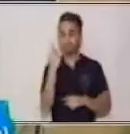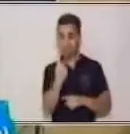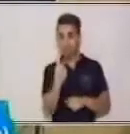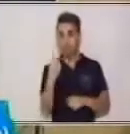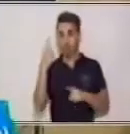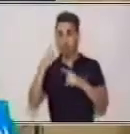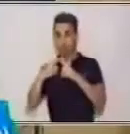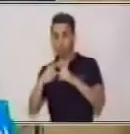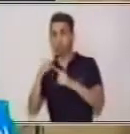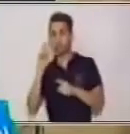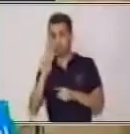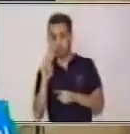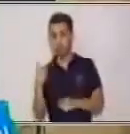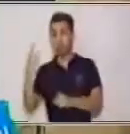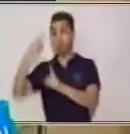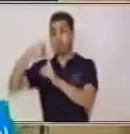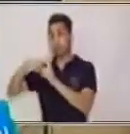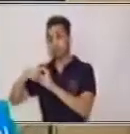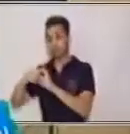cuadrado del segundo término.